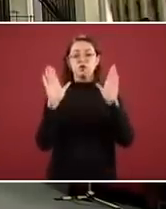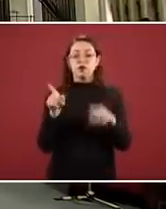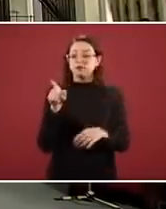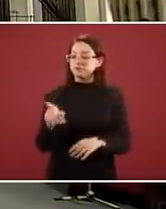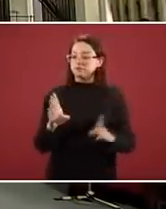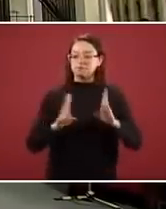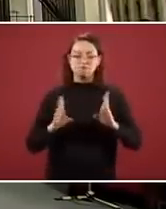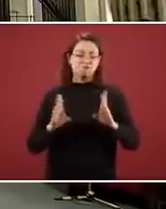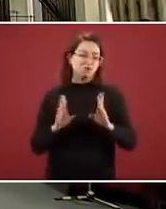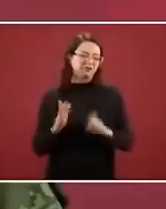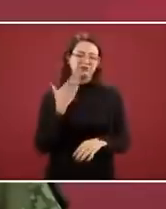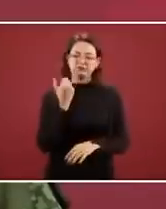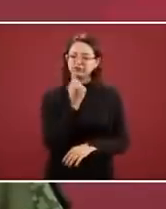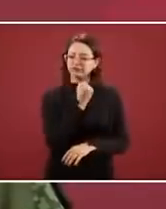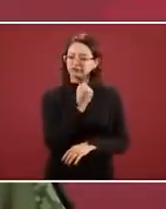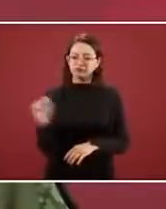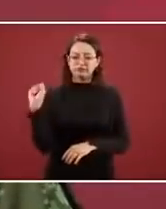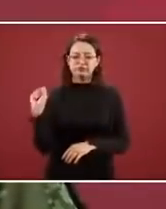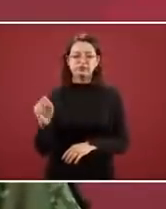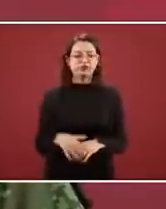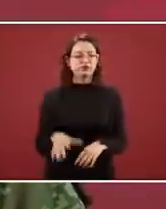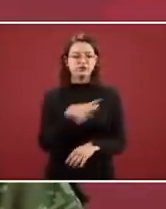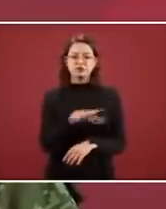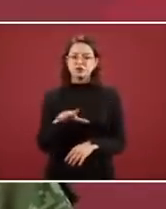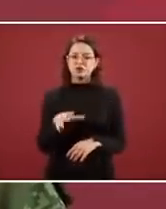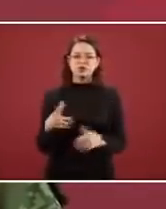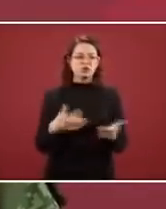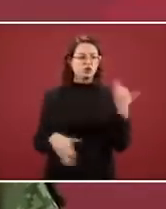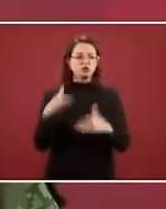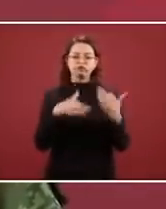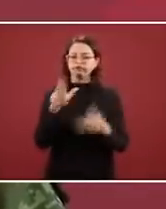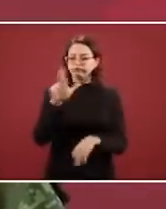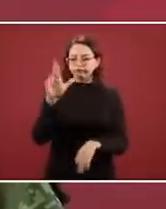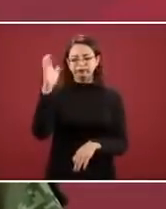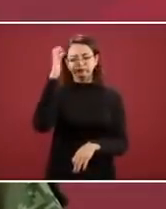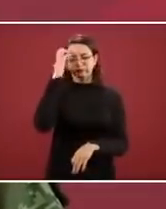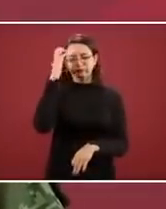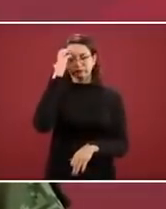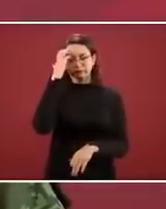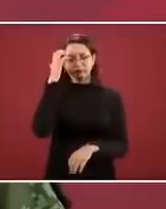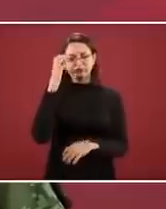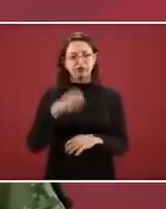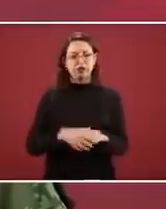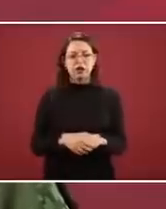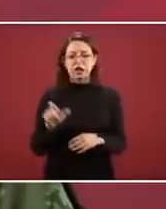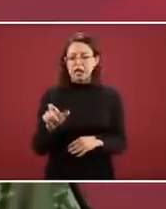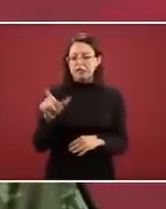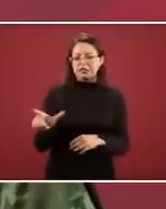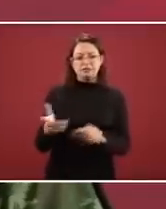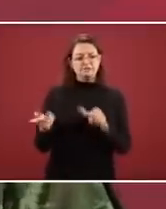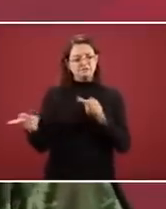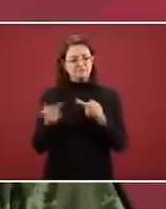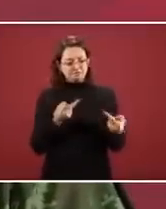militar, un general reconocido por todos nosotros, un general con una